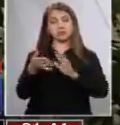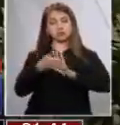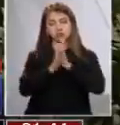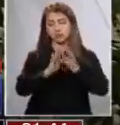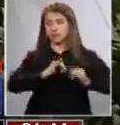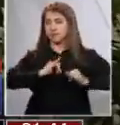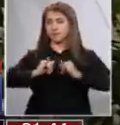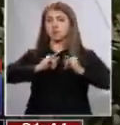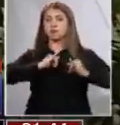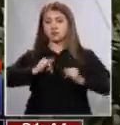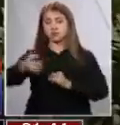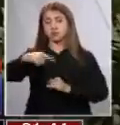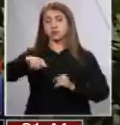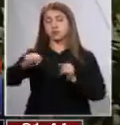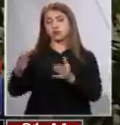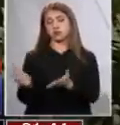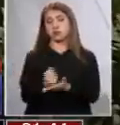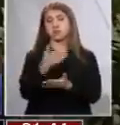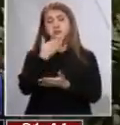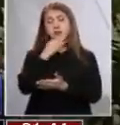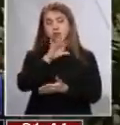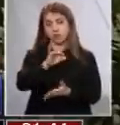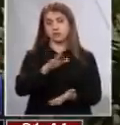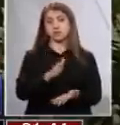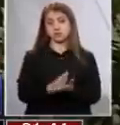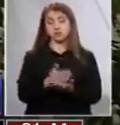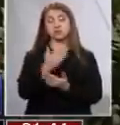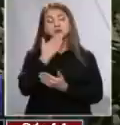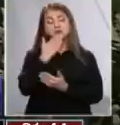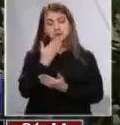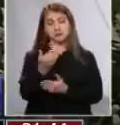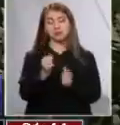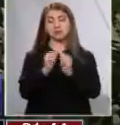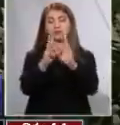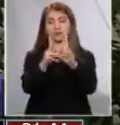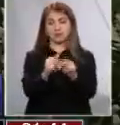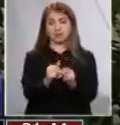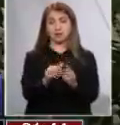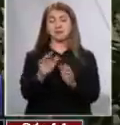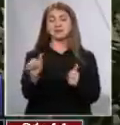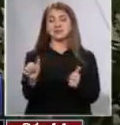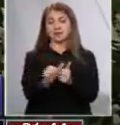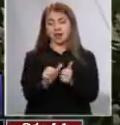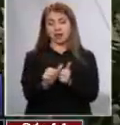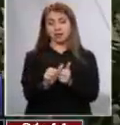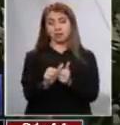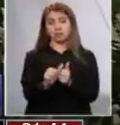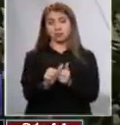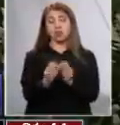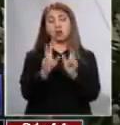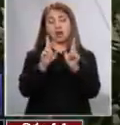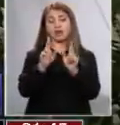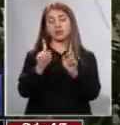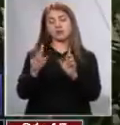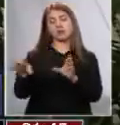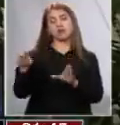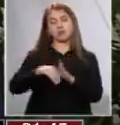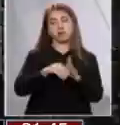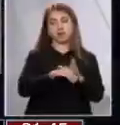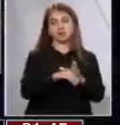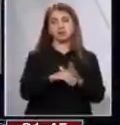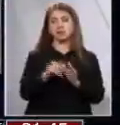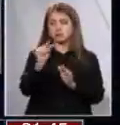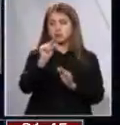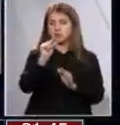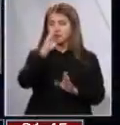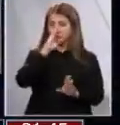la información que ella pueda tomar una mejor decisión, también con los familiares más cercanos. Lo más probable es que tenga que incorporarse. Debo ser un